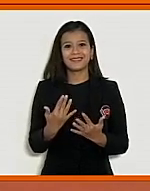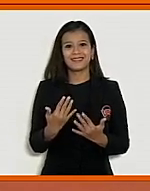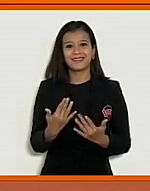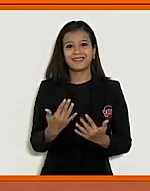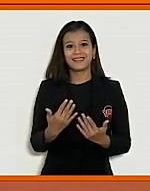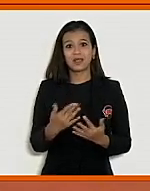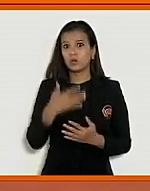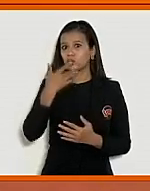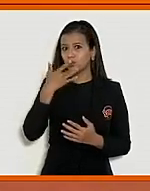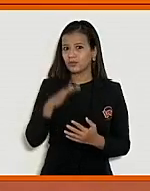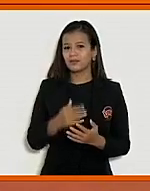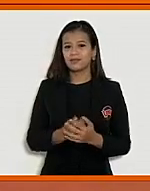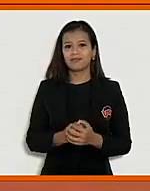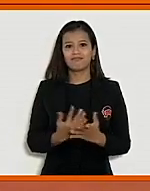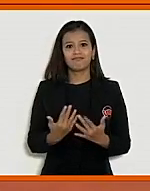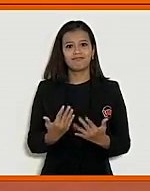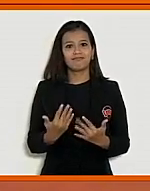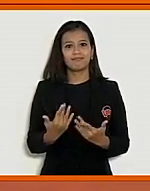Suerte.